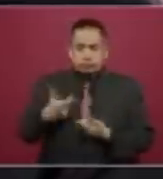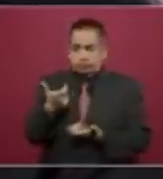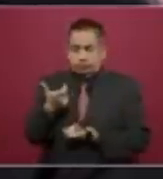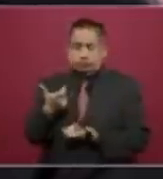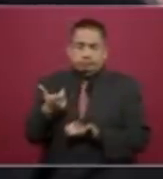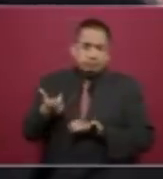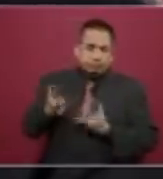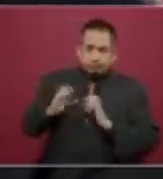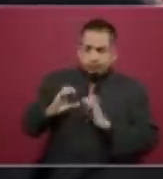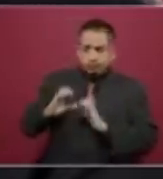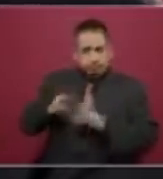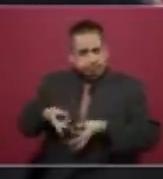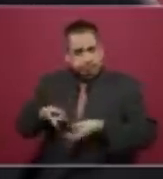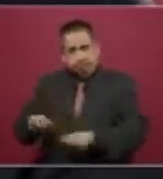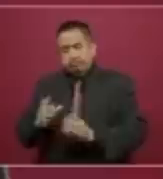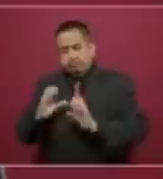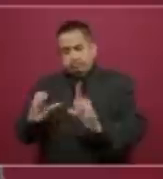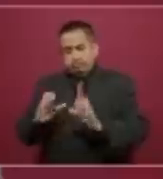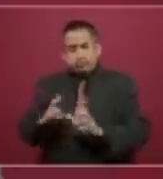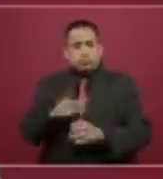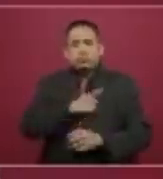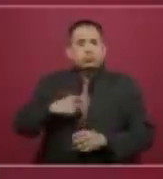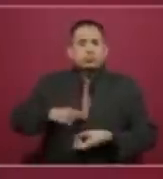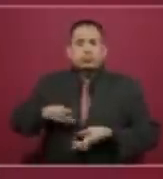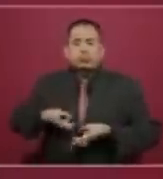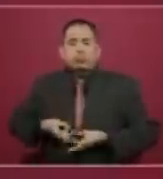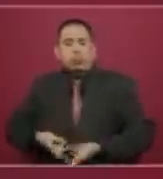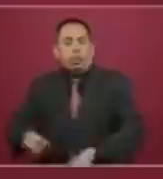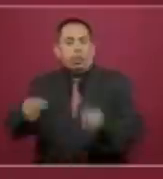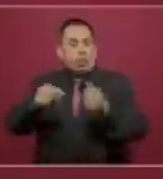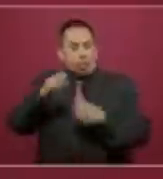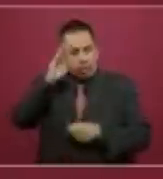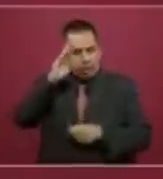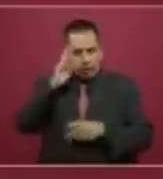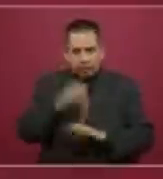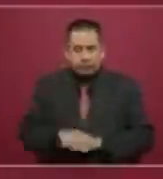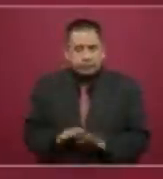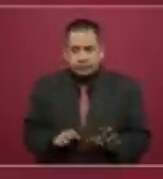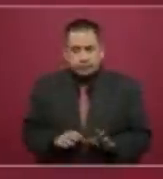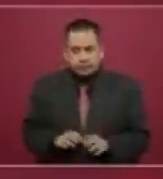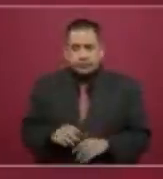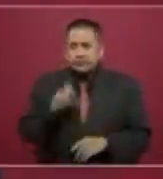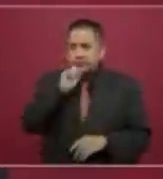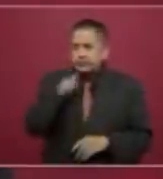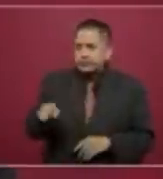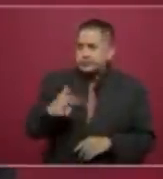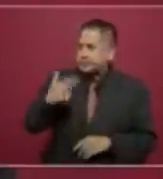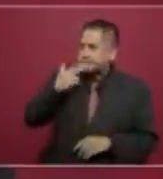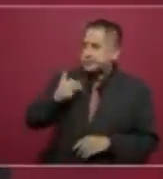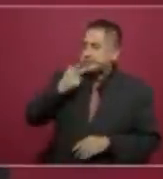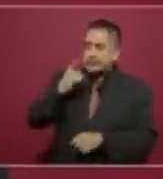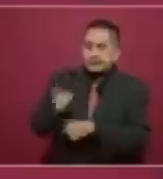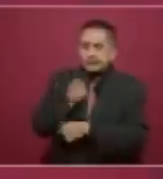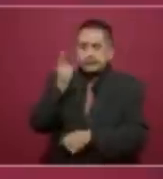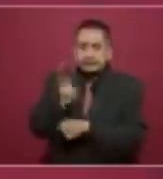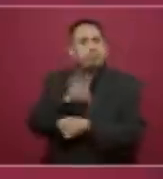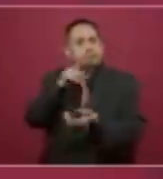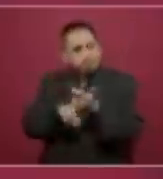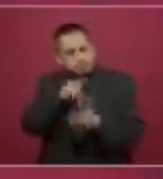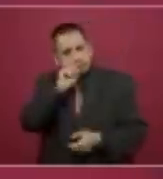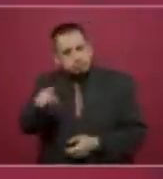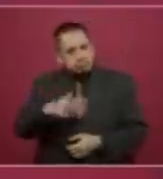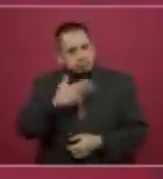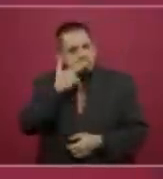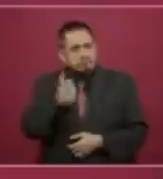cuidarlo, que no haya derroche. También la ineficiencia es corrupción,